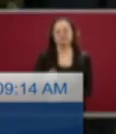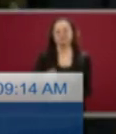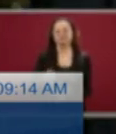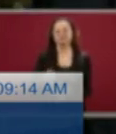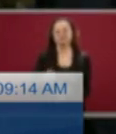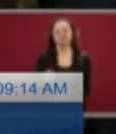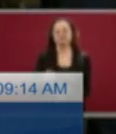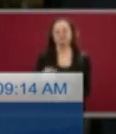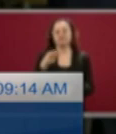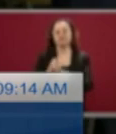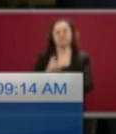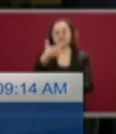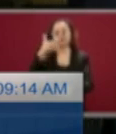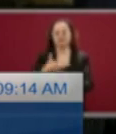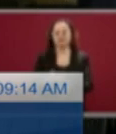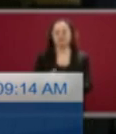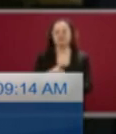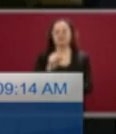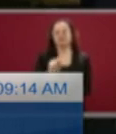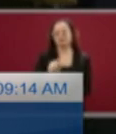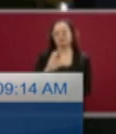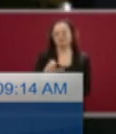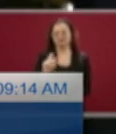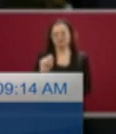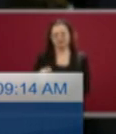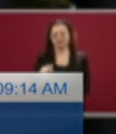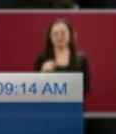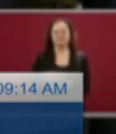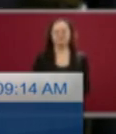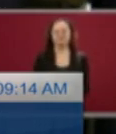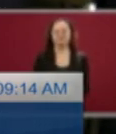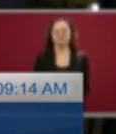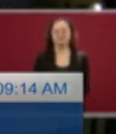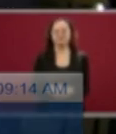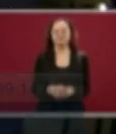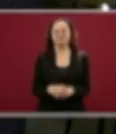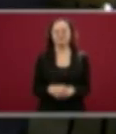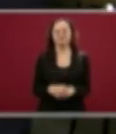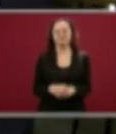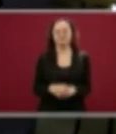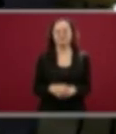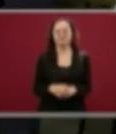Sandoval, y de Comunicaciones y Transportes, Javier Jiménez Espriu.